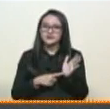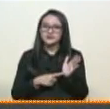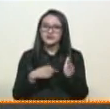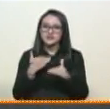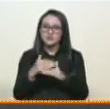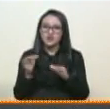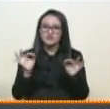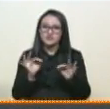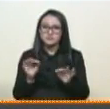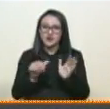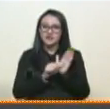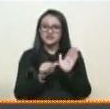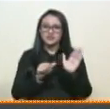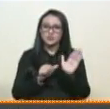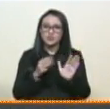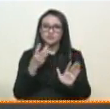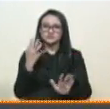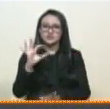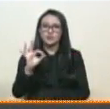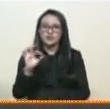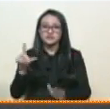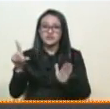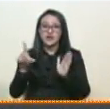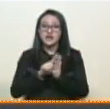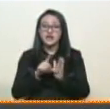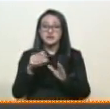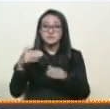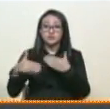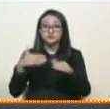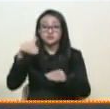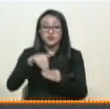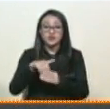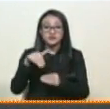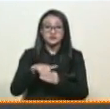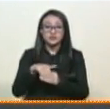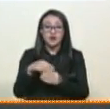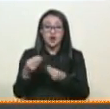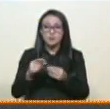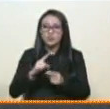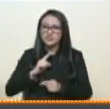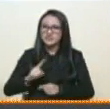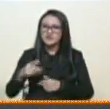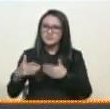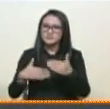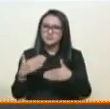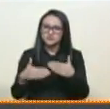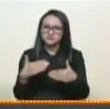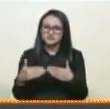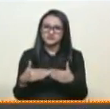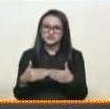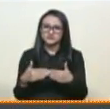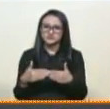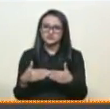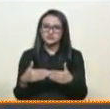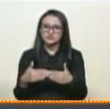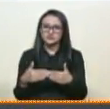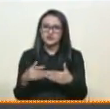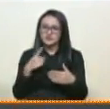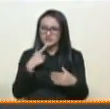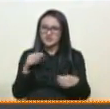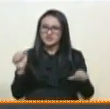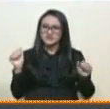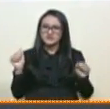el artículo 50, ¿no?, de la Ley Orgánica de Procesos Electorales, así lo establece como un deber. Proceso, rectora, bueno, que está a